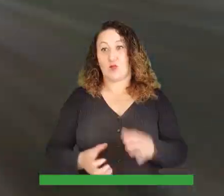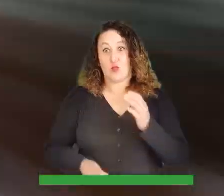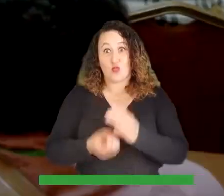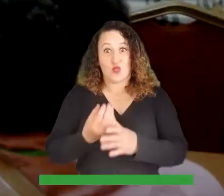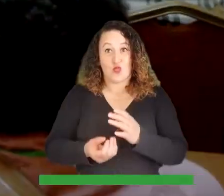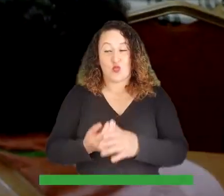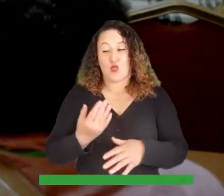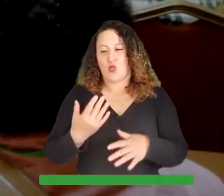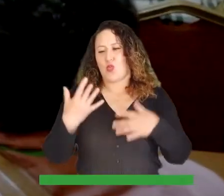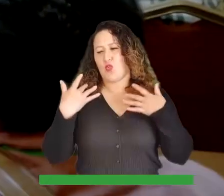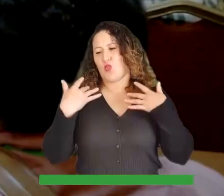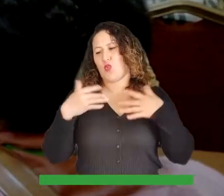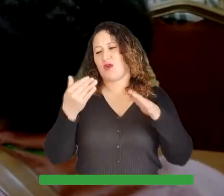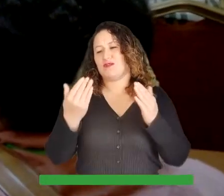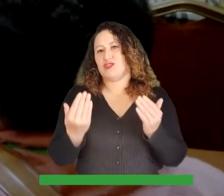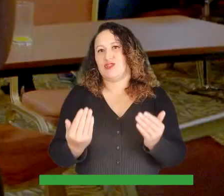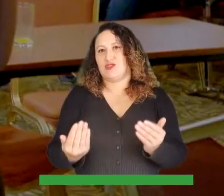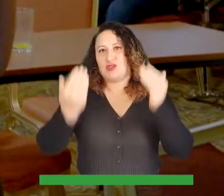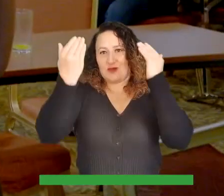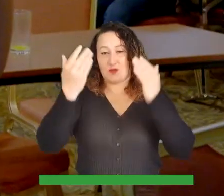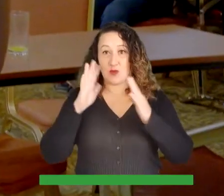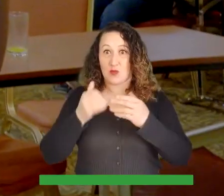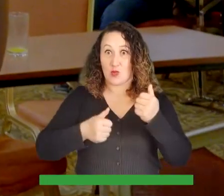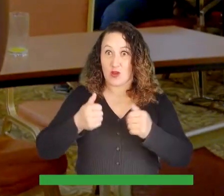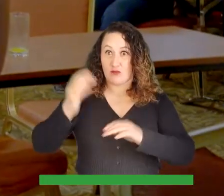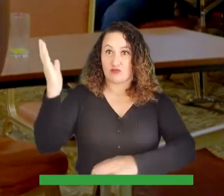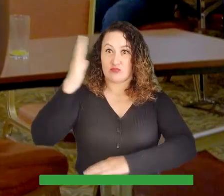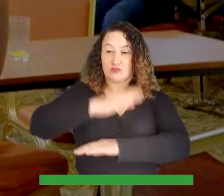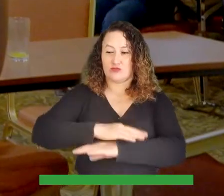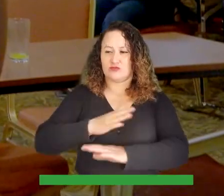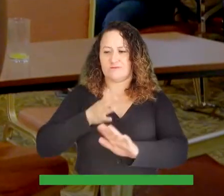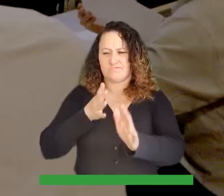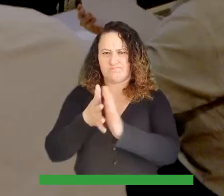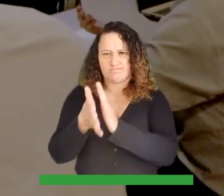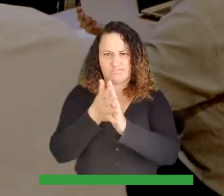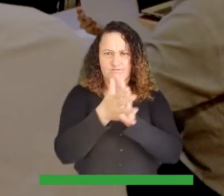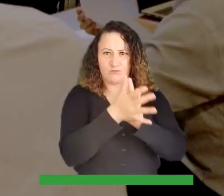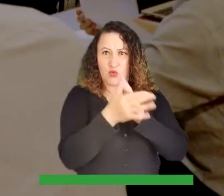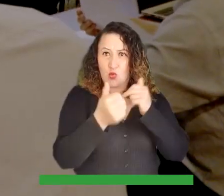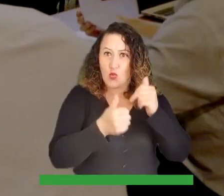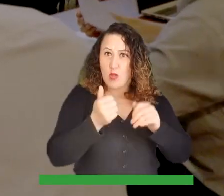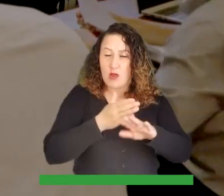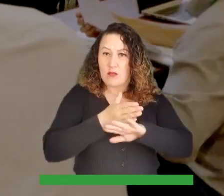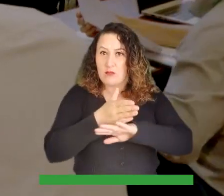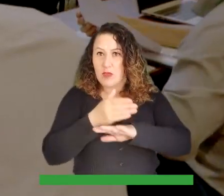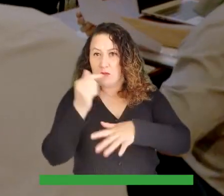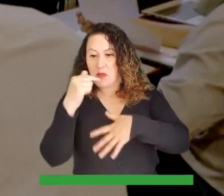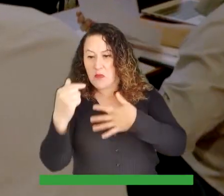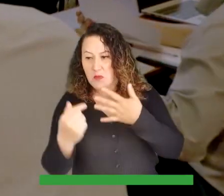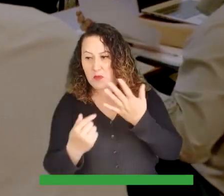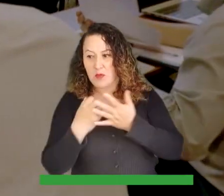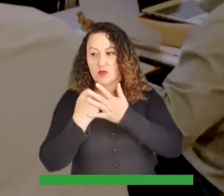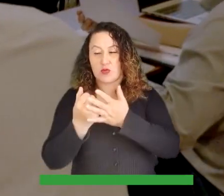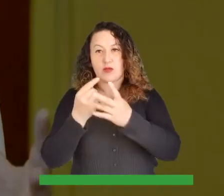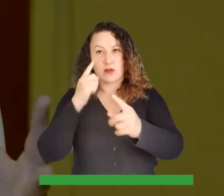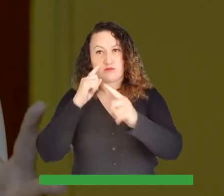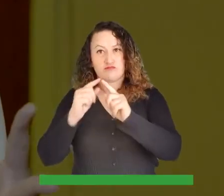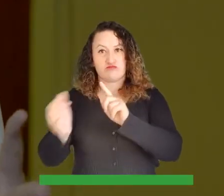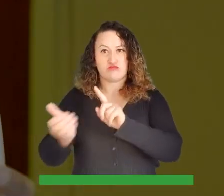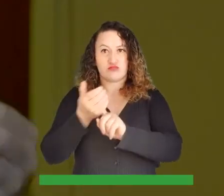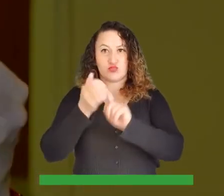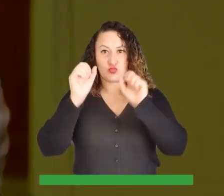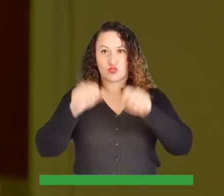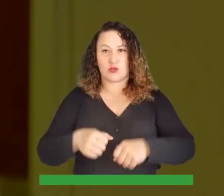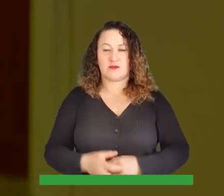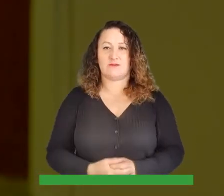Muy productiva resultó la jornada en donde se dieron a conocer los medios de los que dispone la entidad para alcanzar los objetivos trazados. Vamos a hacer